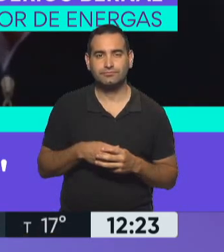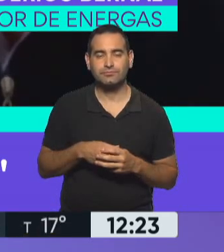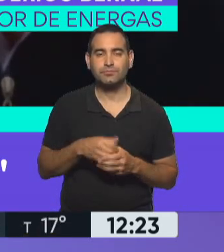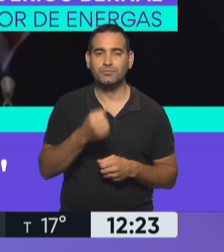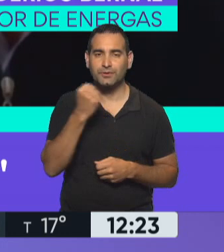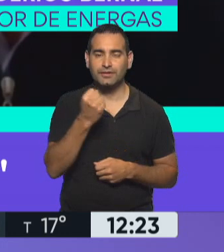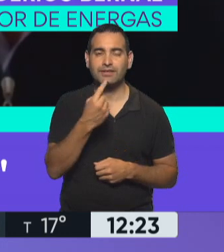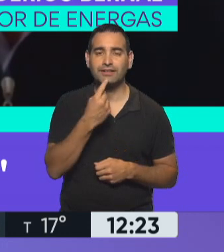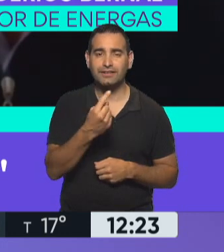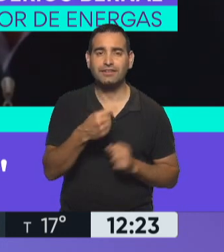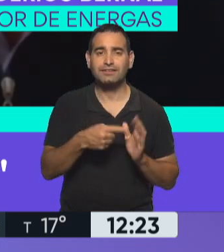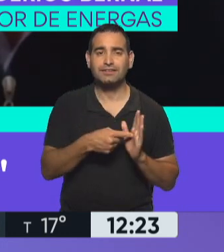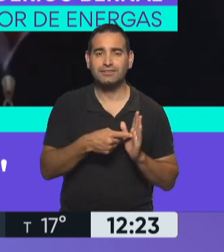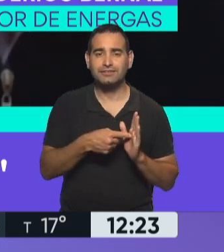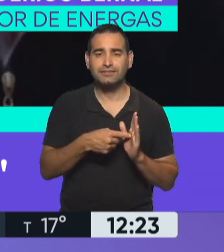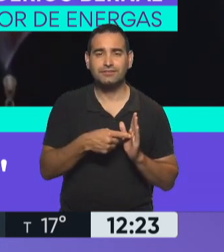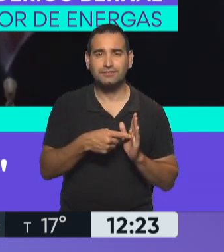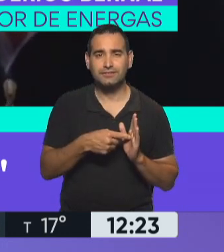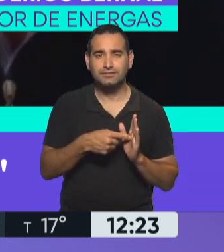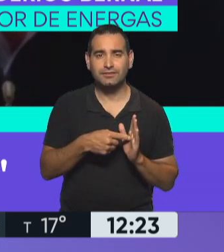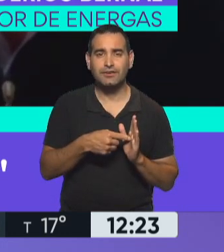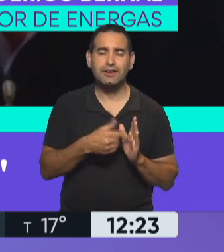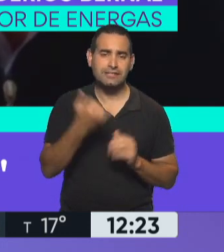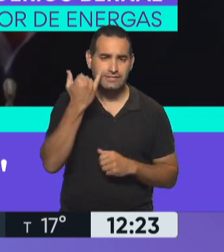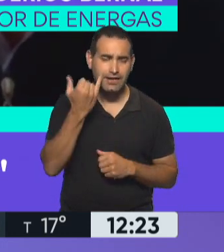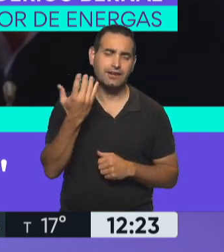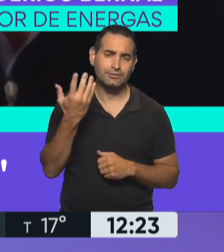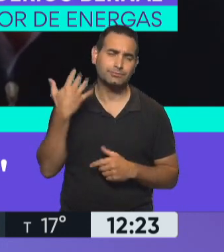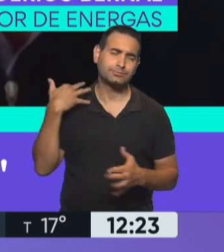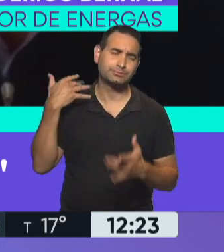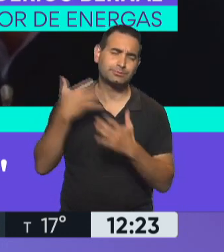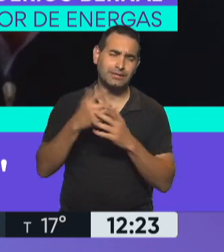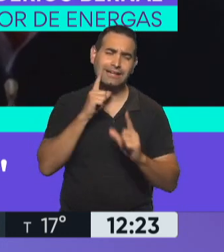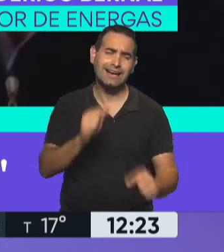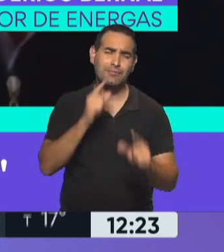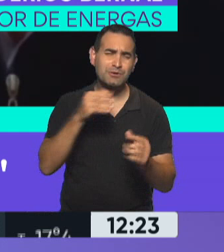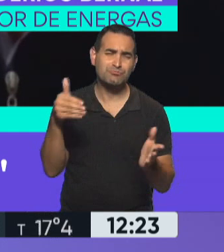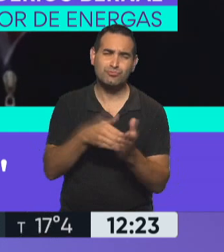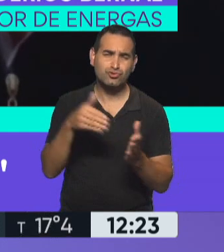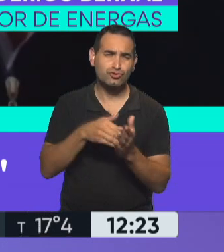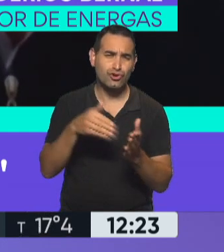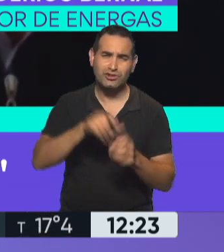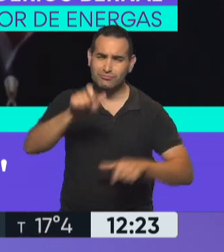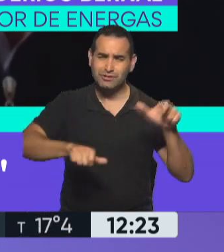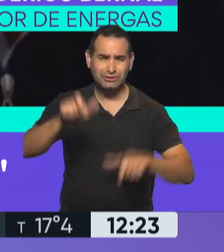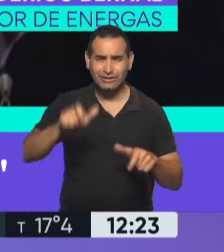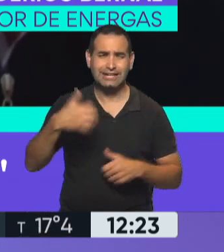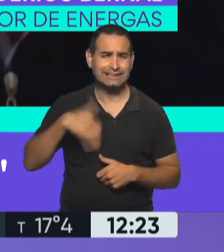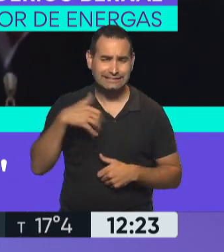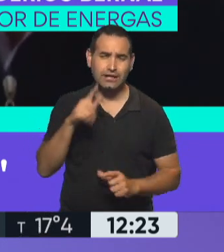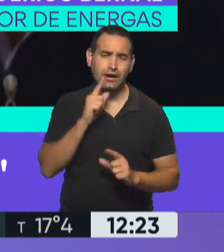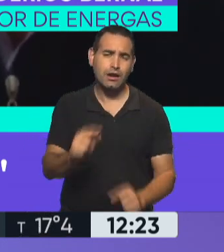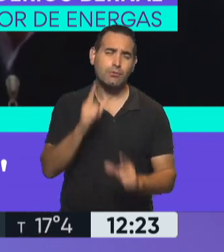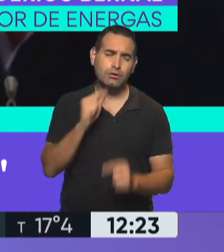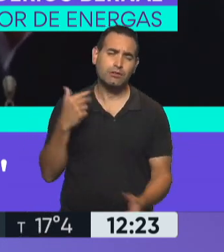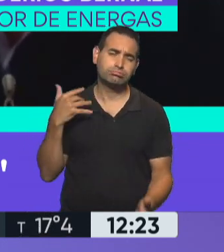destacarlo una y otra vez, responde un reclamo histórico de millones y de millones de argentinos y argentinas